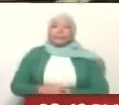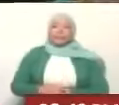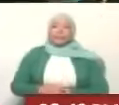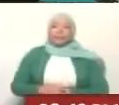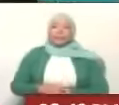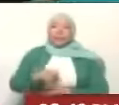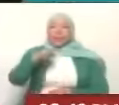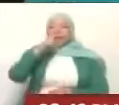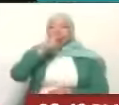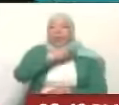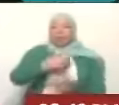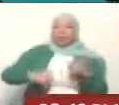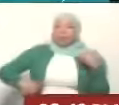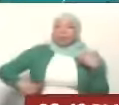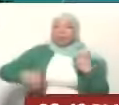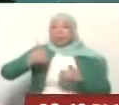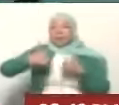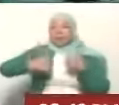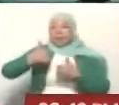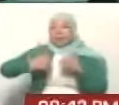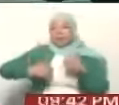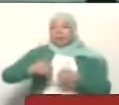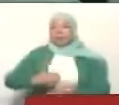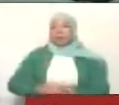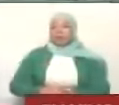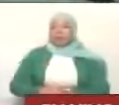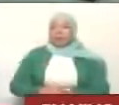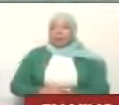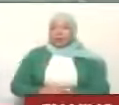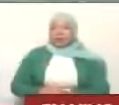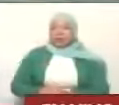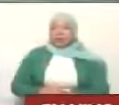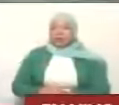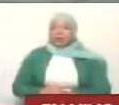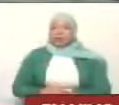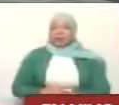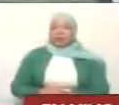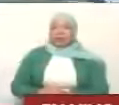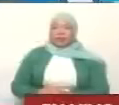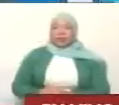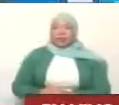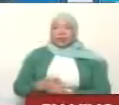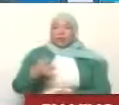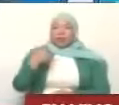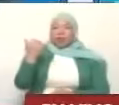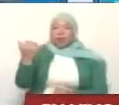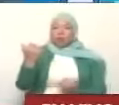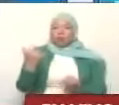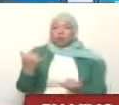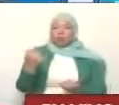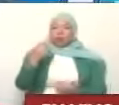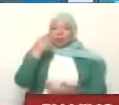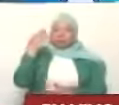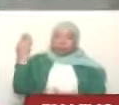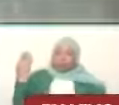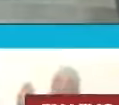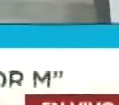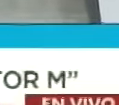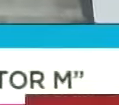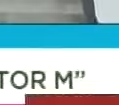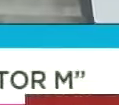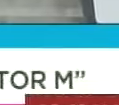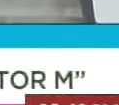Maduro presidente, la mejor Venezuela ya se siente, al que quiere